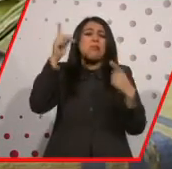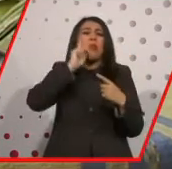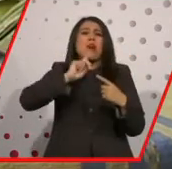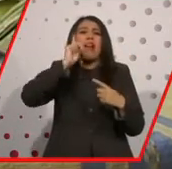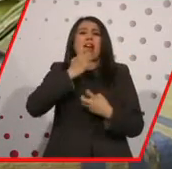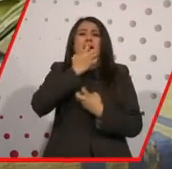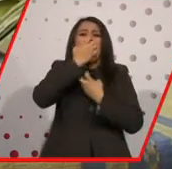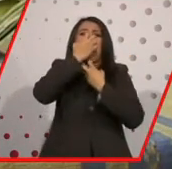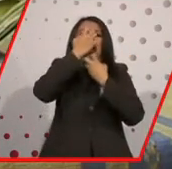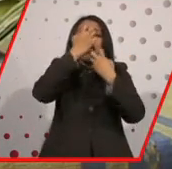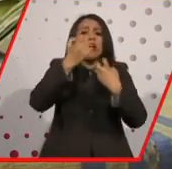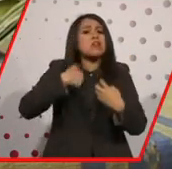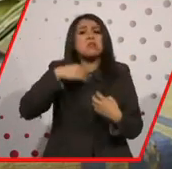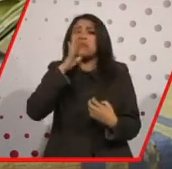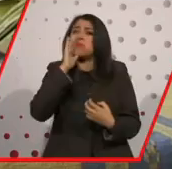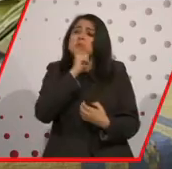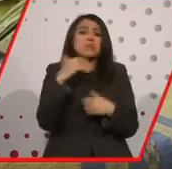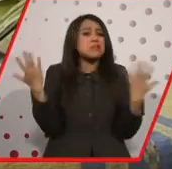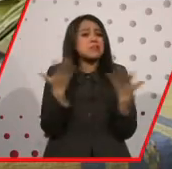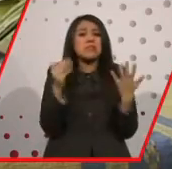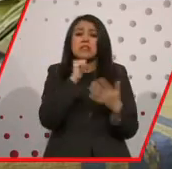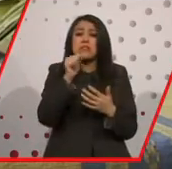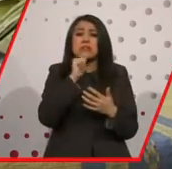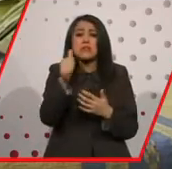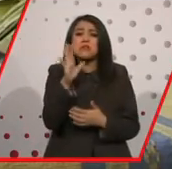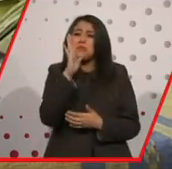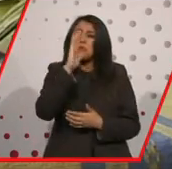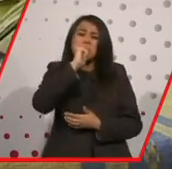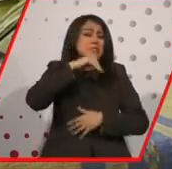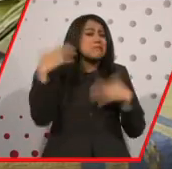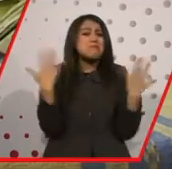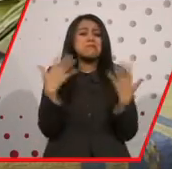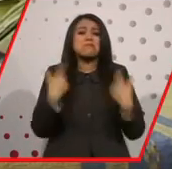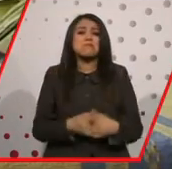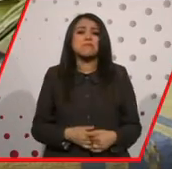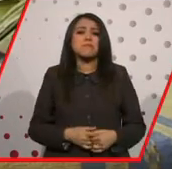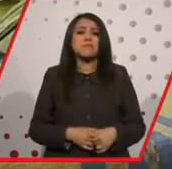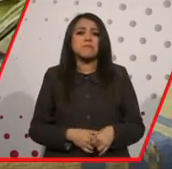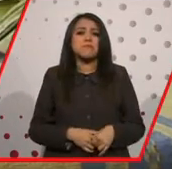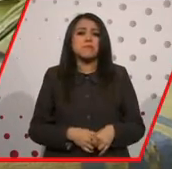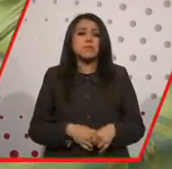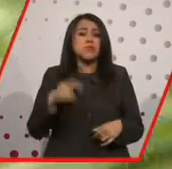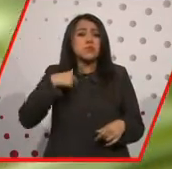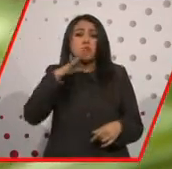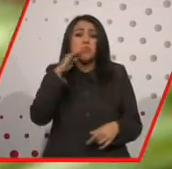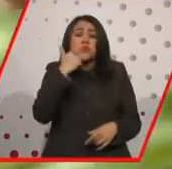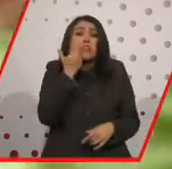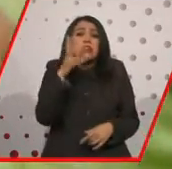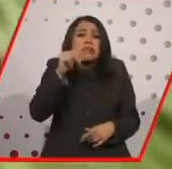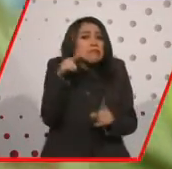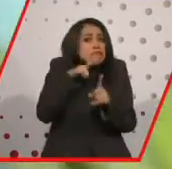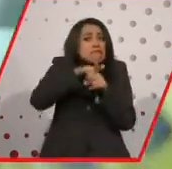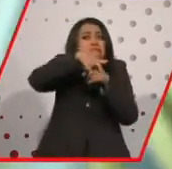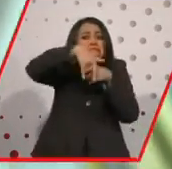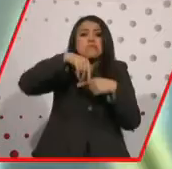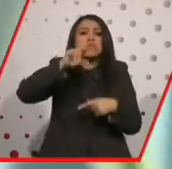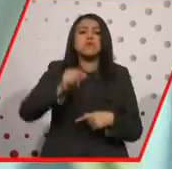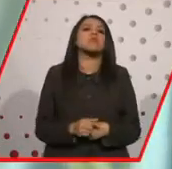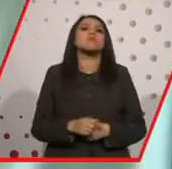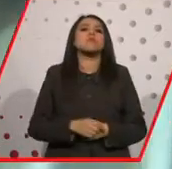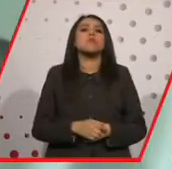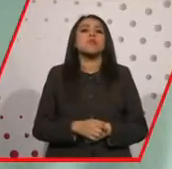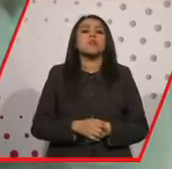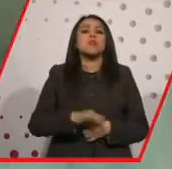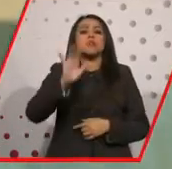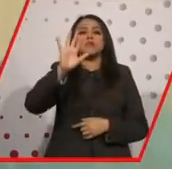no, ya no pude yo hacer nada para evitar pasar sobre ella. El conductor de 51 años de edad